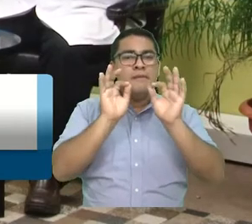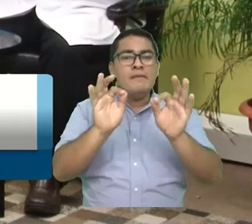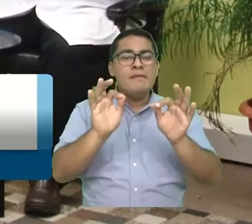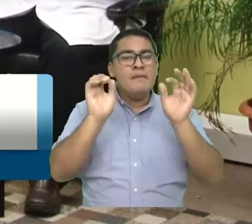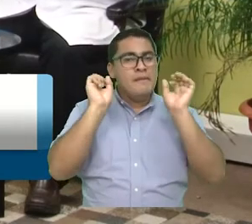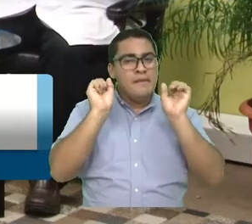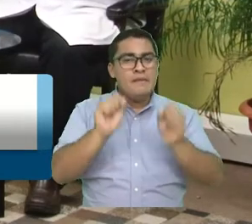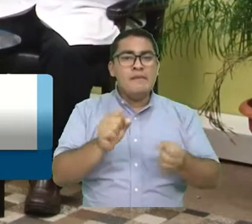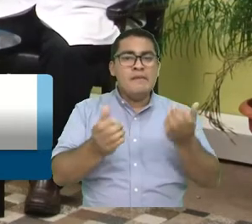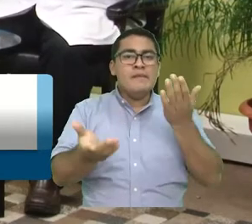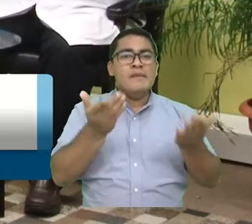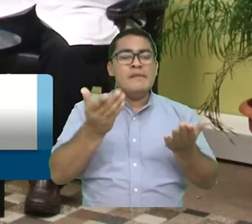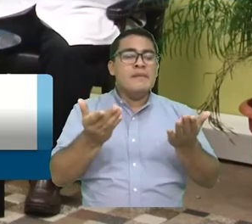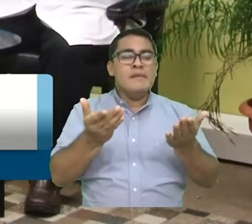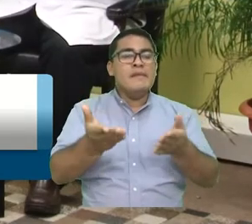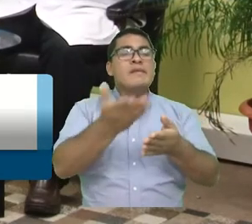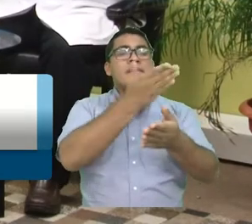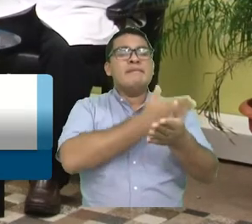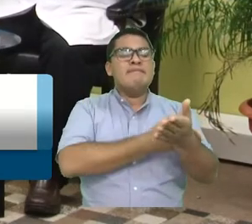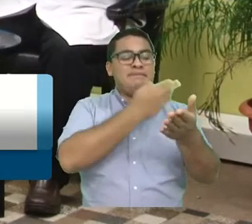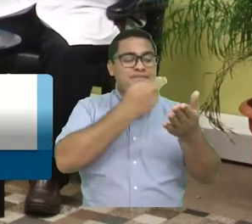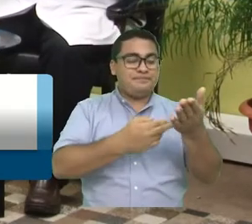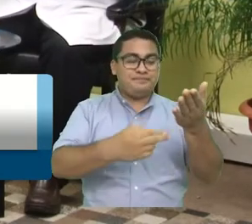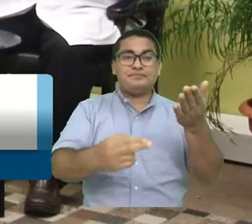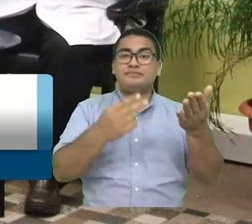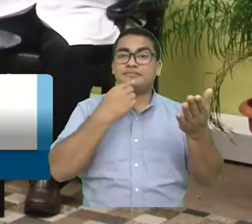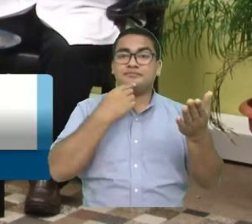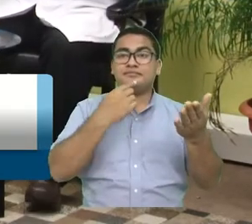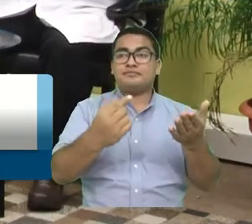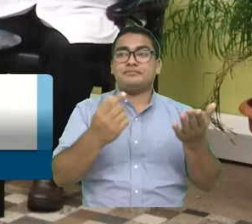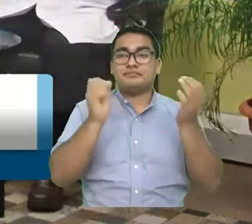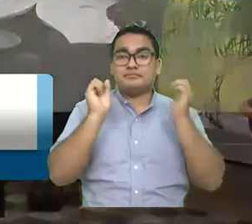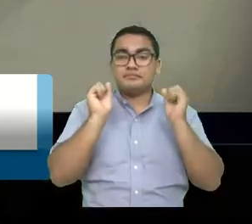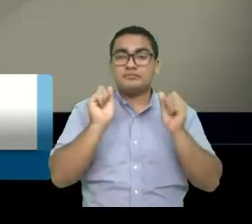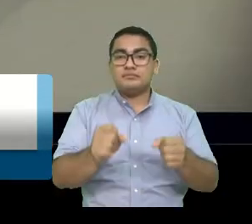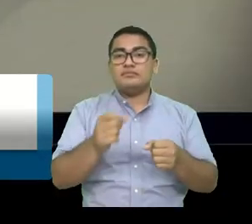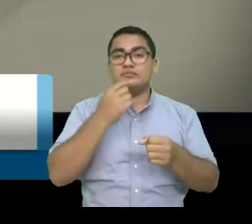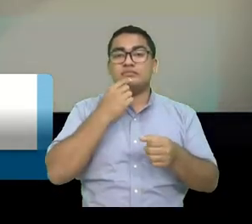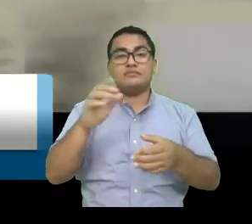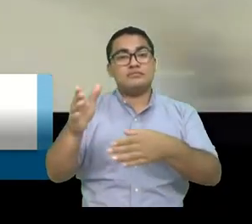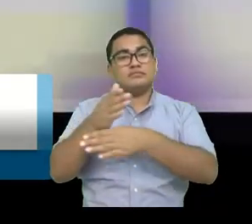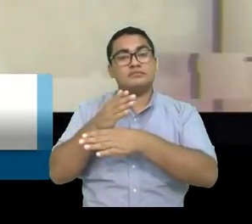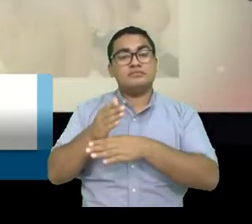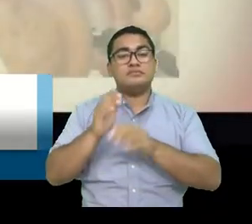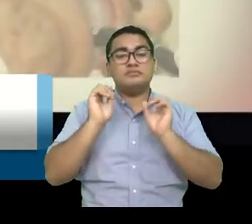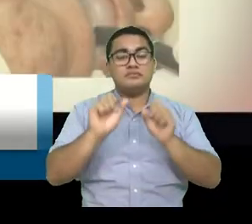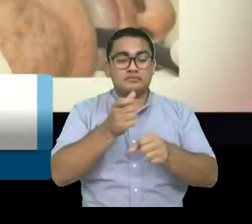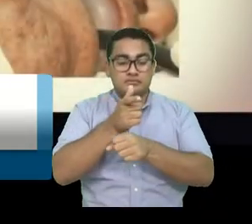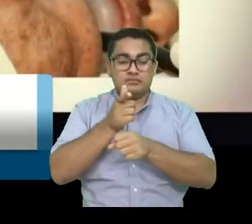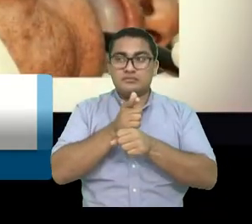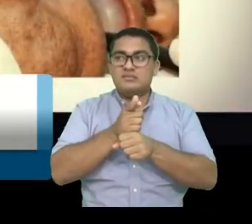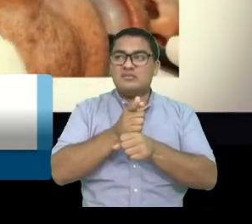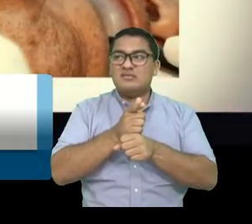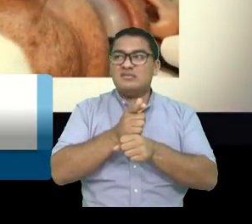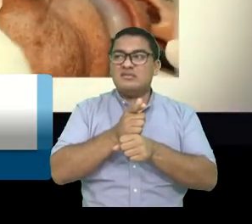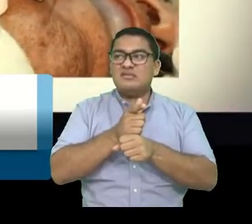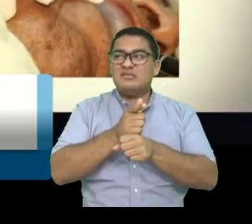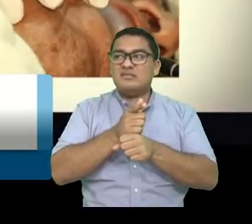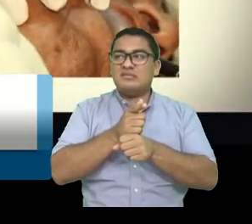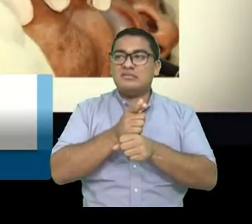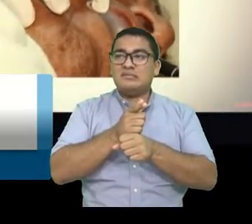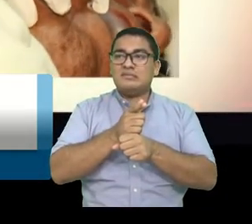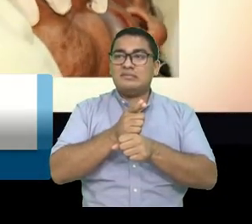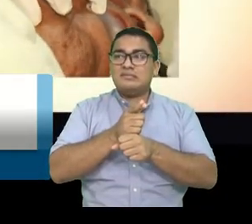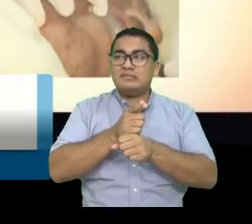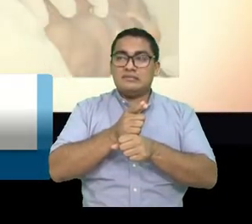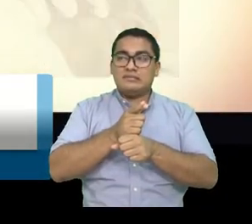a ver que sangró, porque tal vez ya hay una rasgadura mayor. Entonces, esas lesiones se pueden ver y tomar una biopsia. Cuando se toma